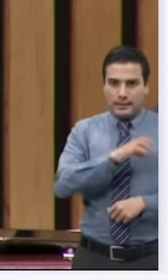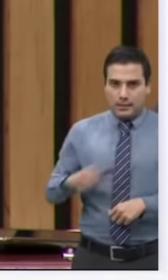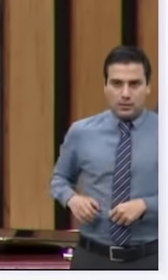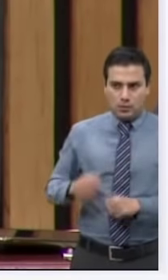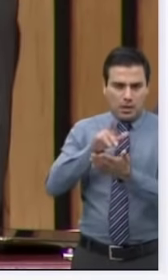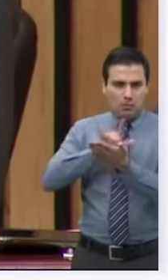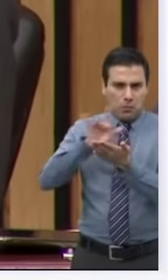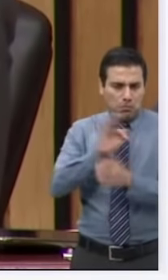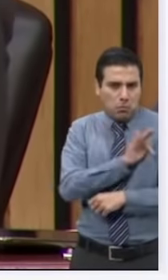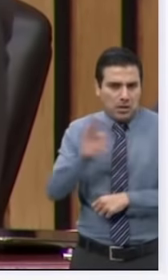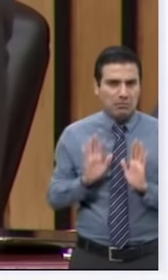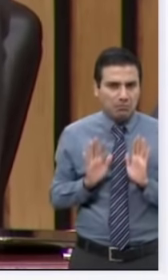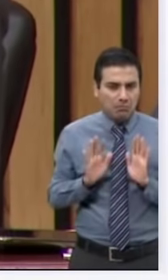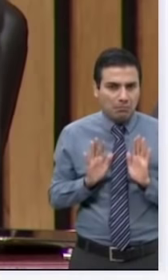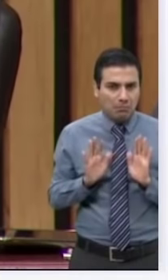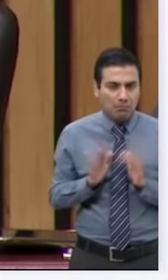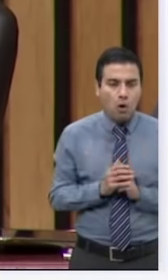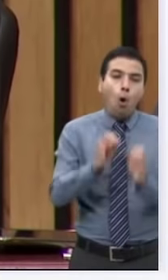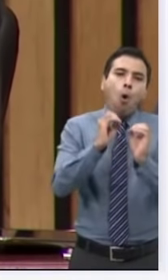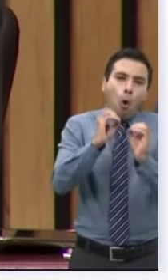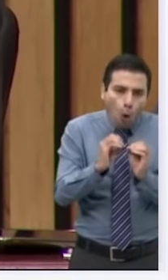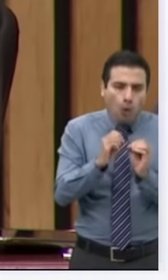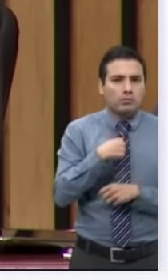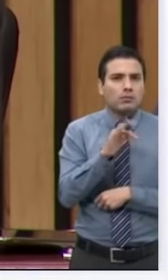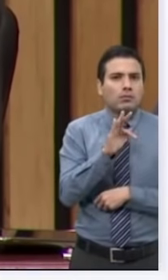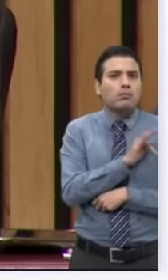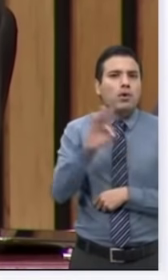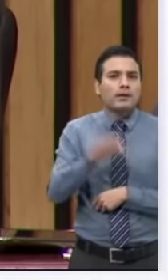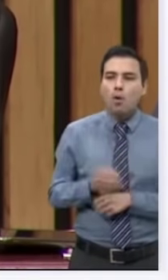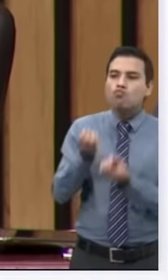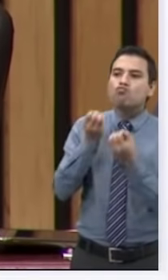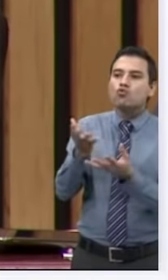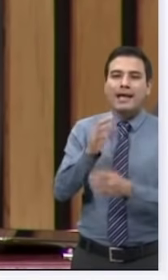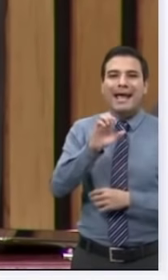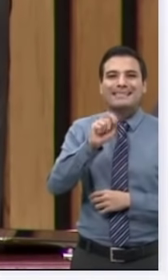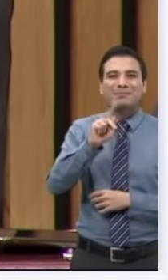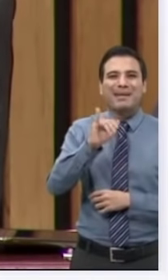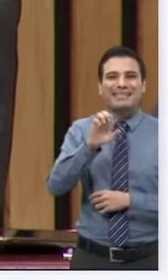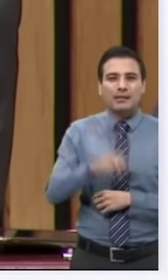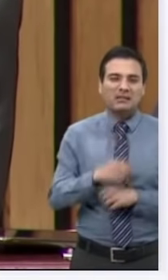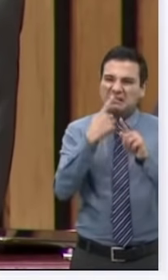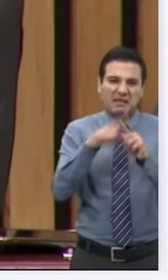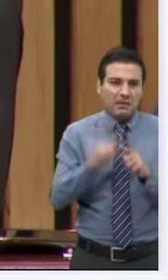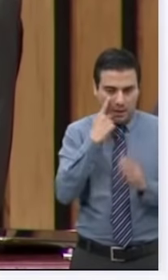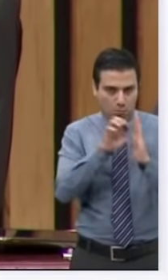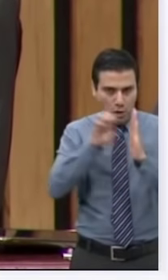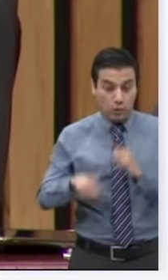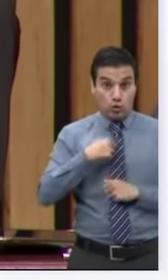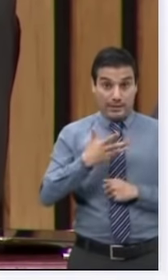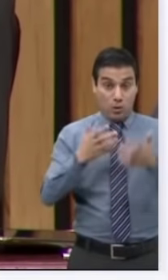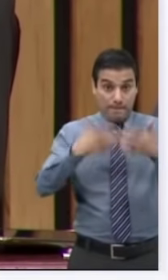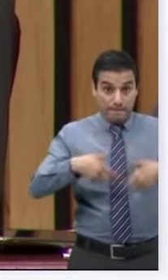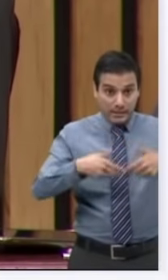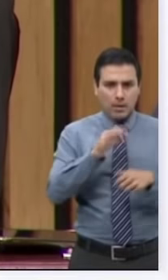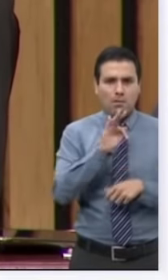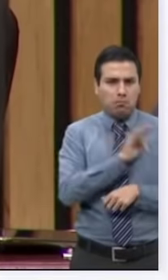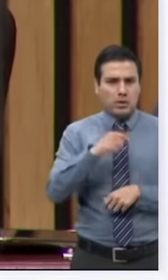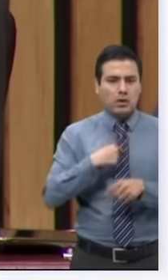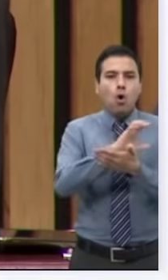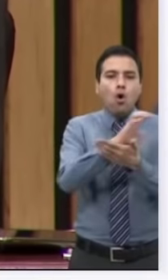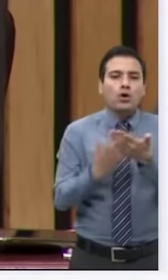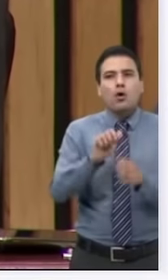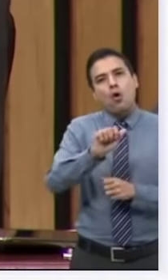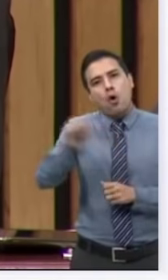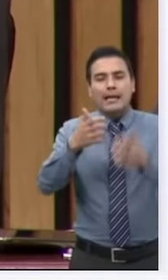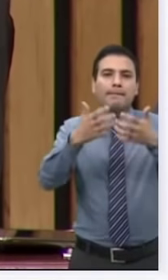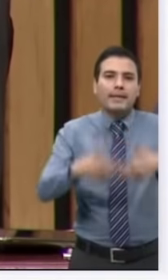simpatía siendo empresario o se pueden hacer aportaciones en especie de otro giro si tengo una empresa puedo contratar en